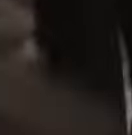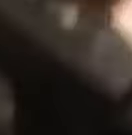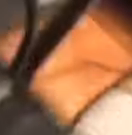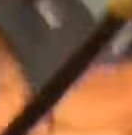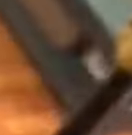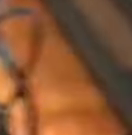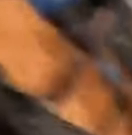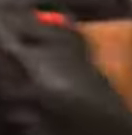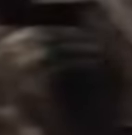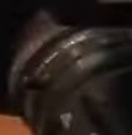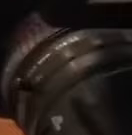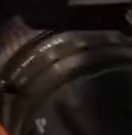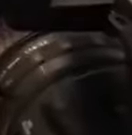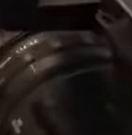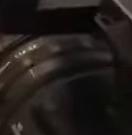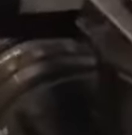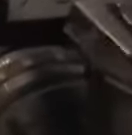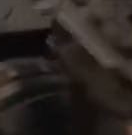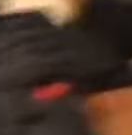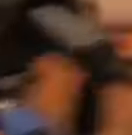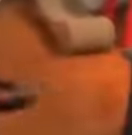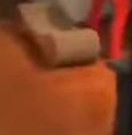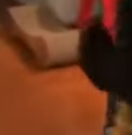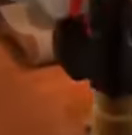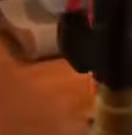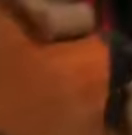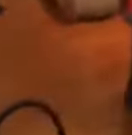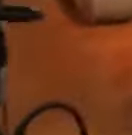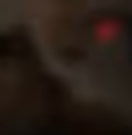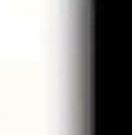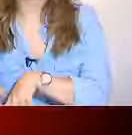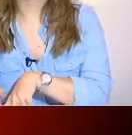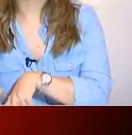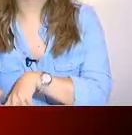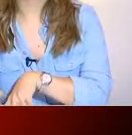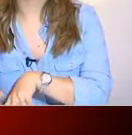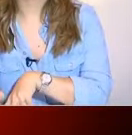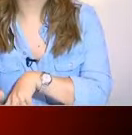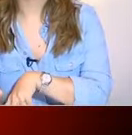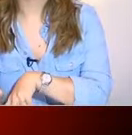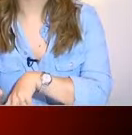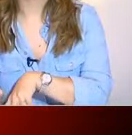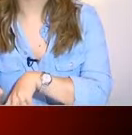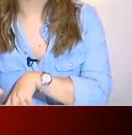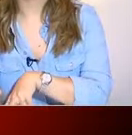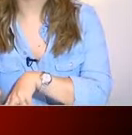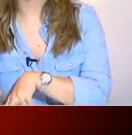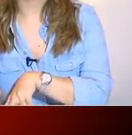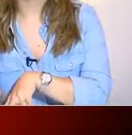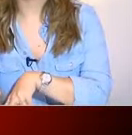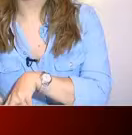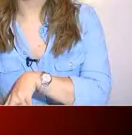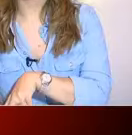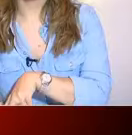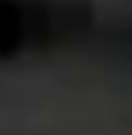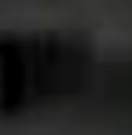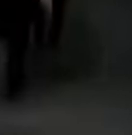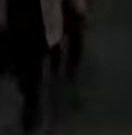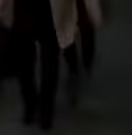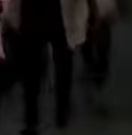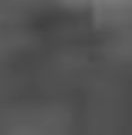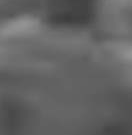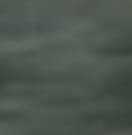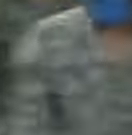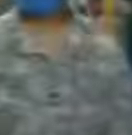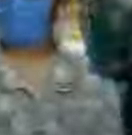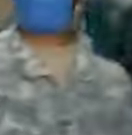continúa. Es momento de adaptarse, reinventarse, de seguir esforzándose cuidando nuestra salud.